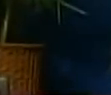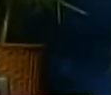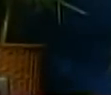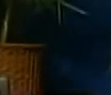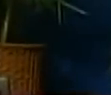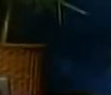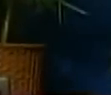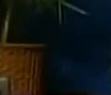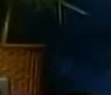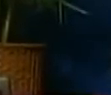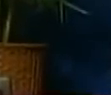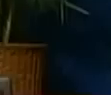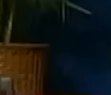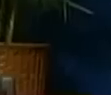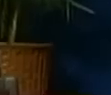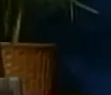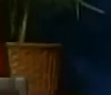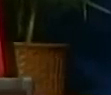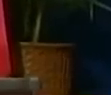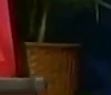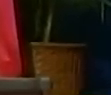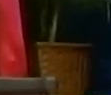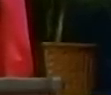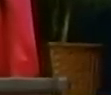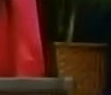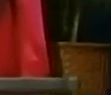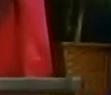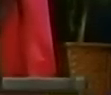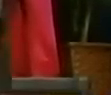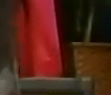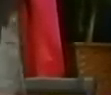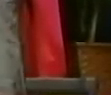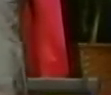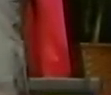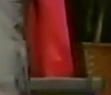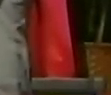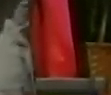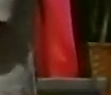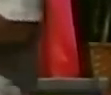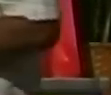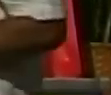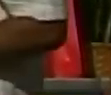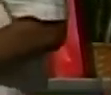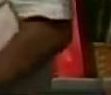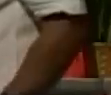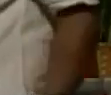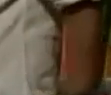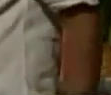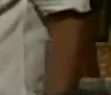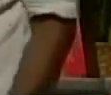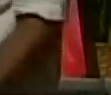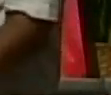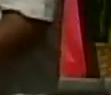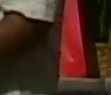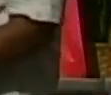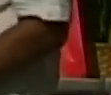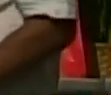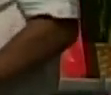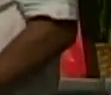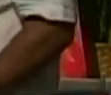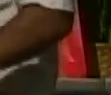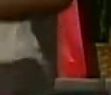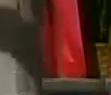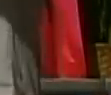nosotros para producir un cambio cultural. Históricamente, esta es la gran oportunidad, porque tenemos 100 años viviendo de la